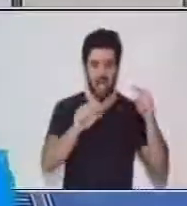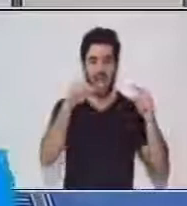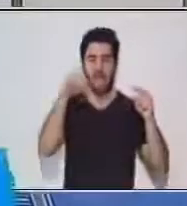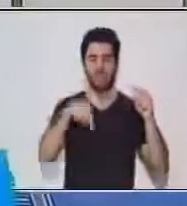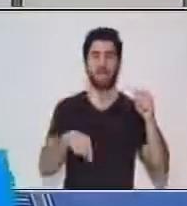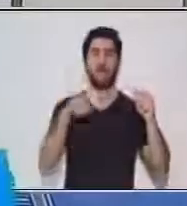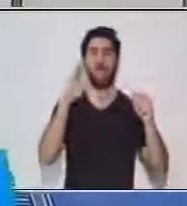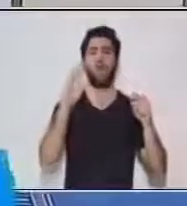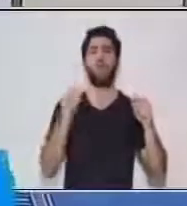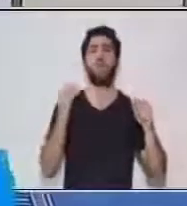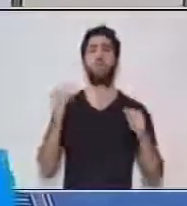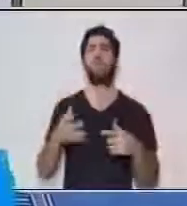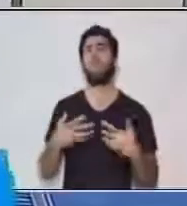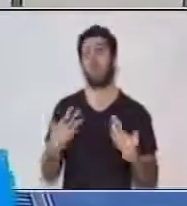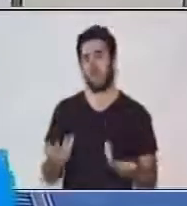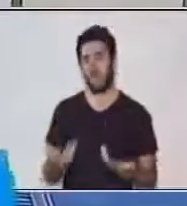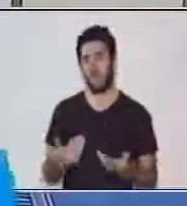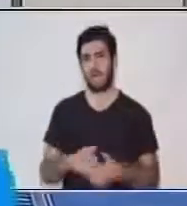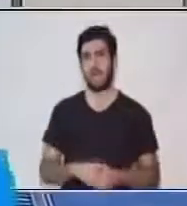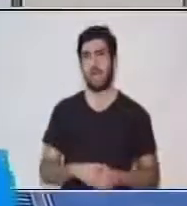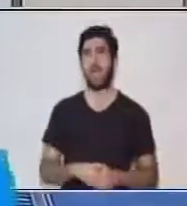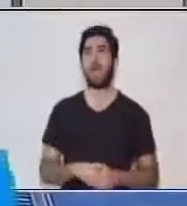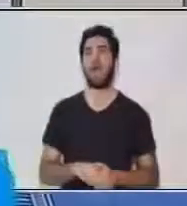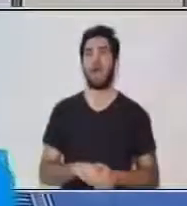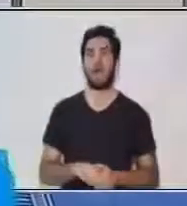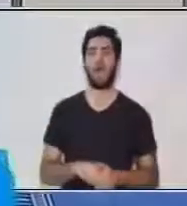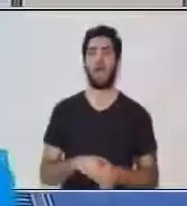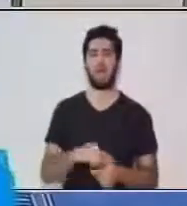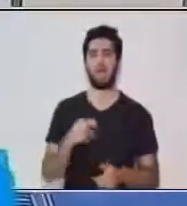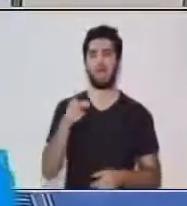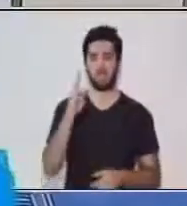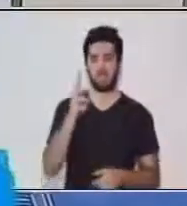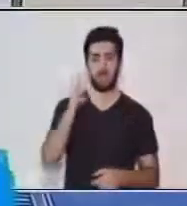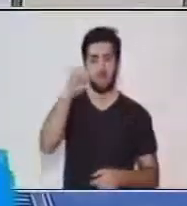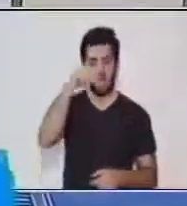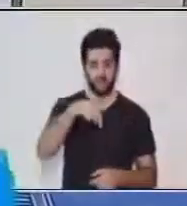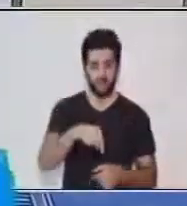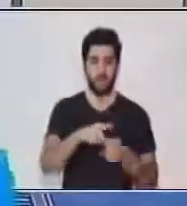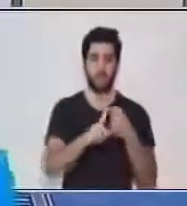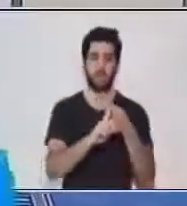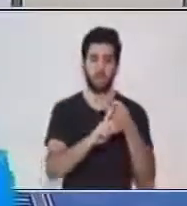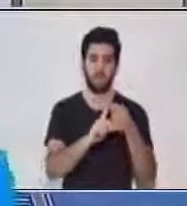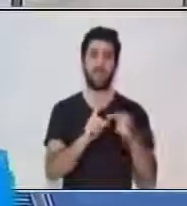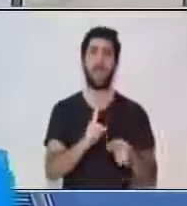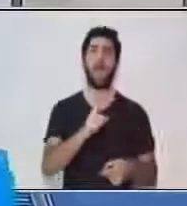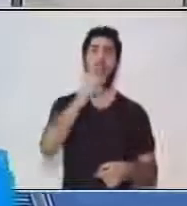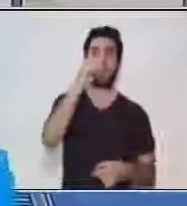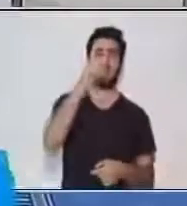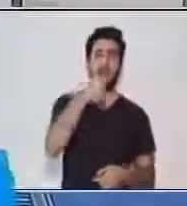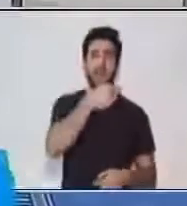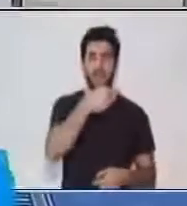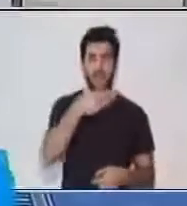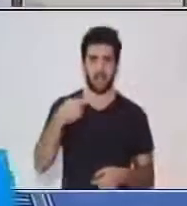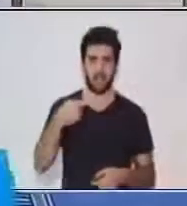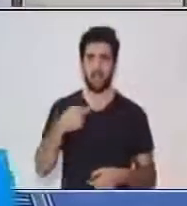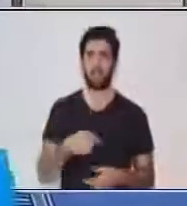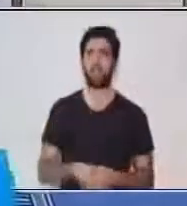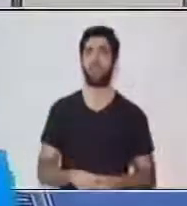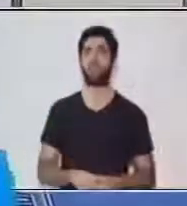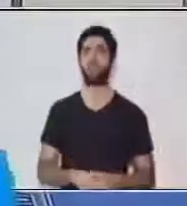vamos a considerar positivo lo que va hacia abajo, negativo lo que va hacia arriba, siguiendo el sentido de la